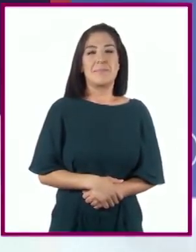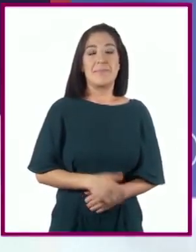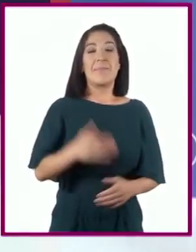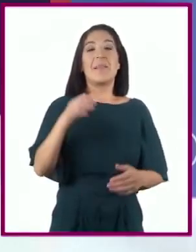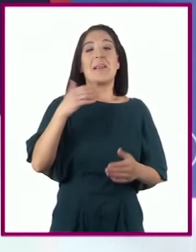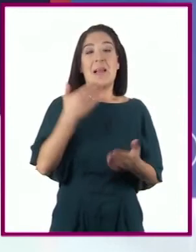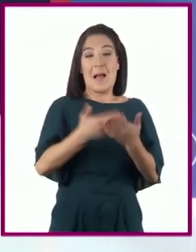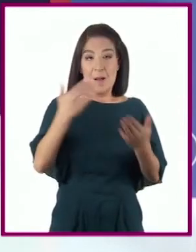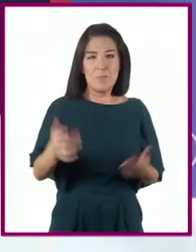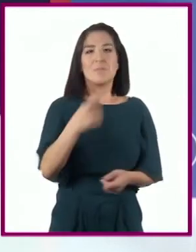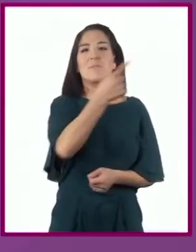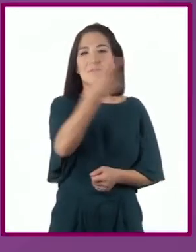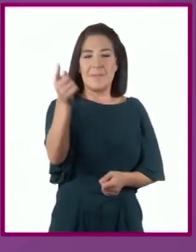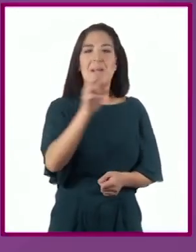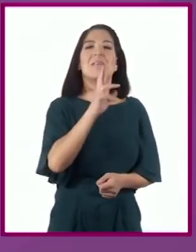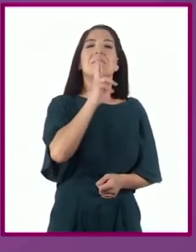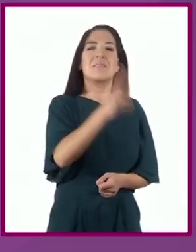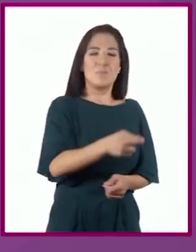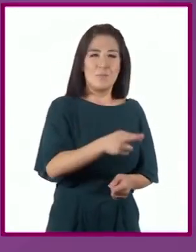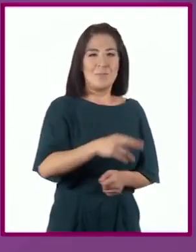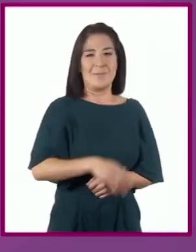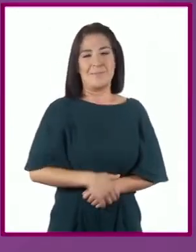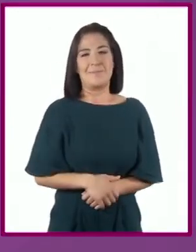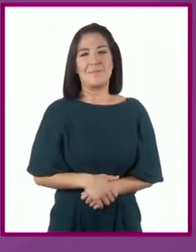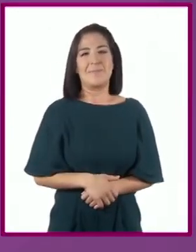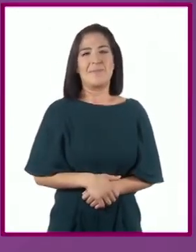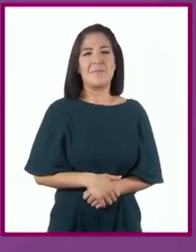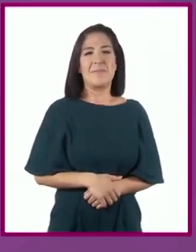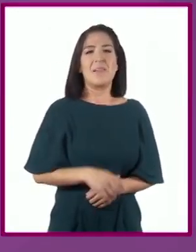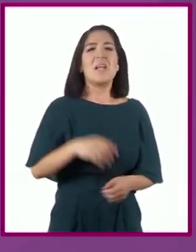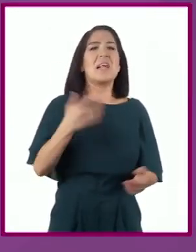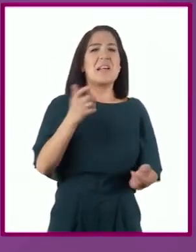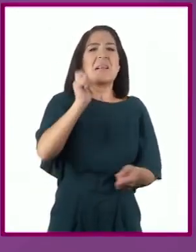Ahora, su reto es contestar. ¿En qué